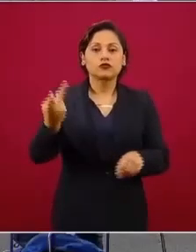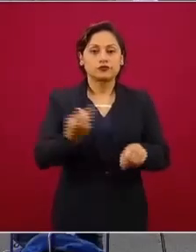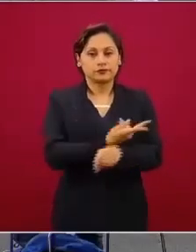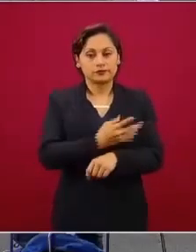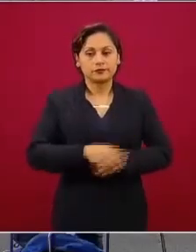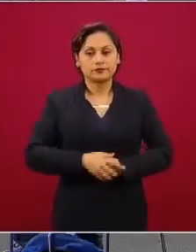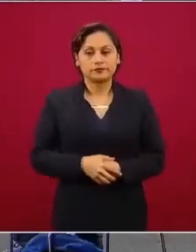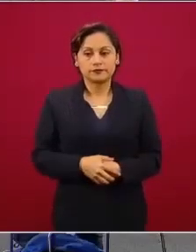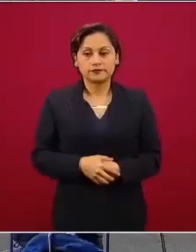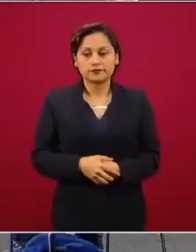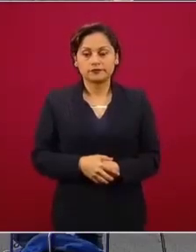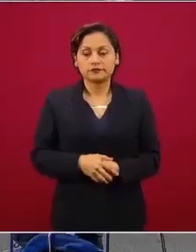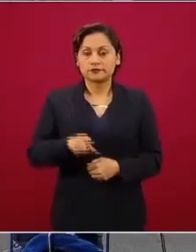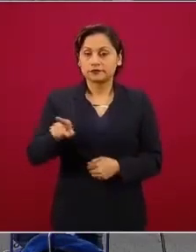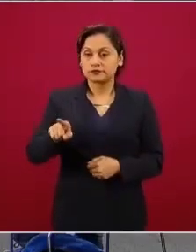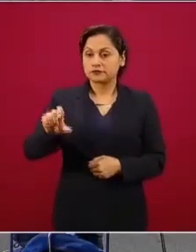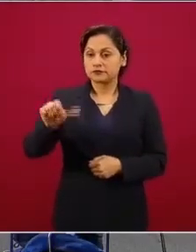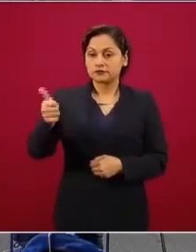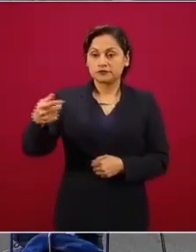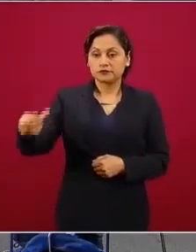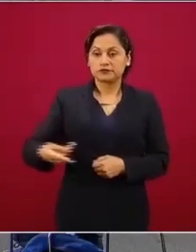pero hay otra pregunta